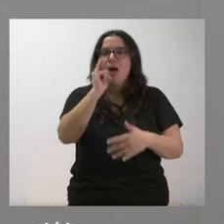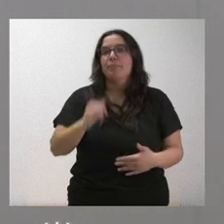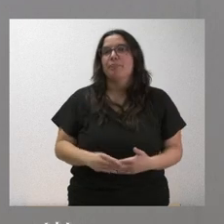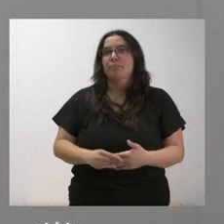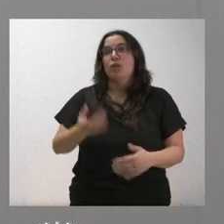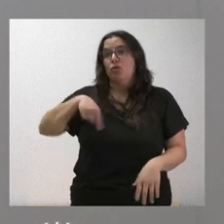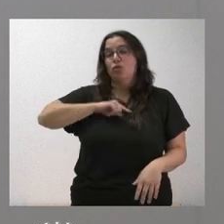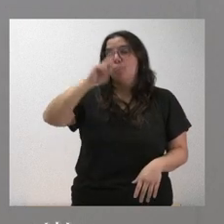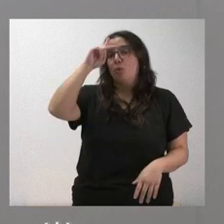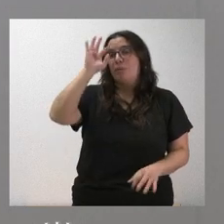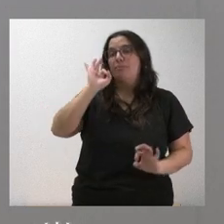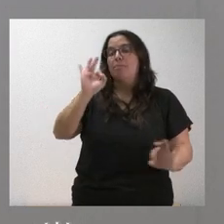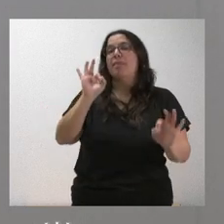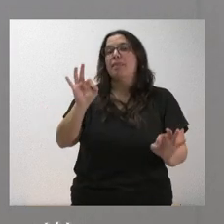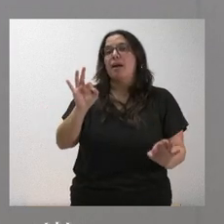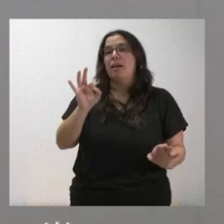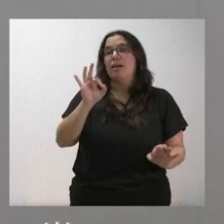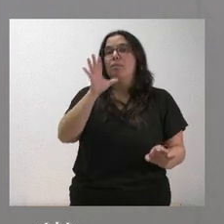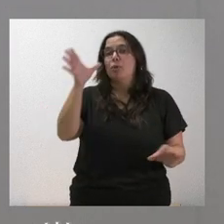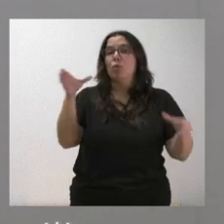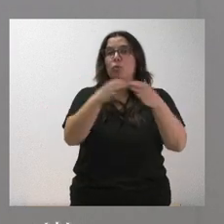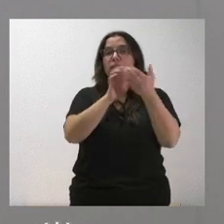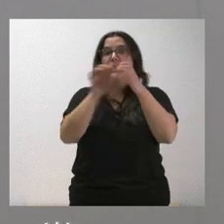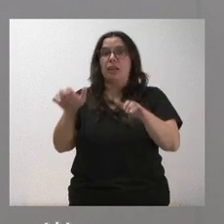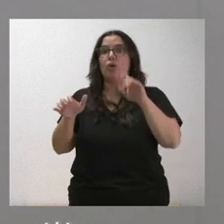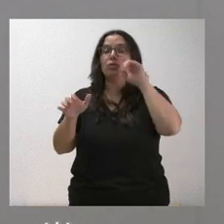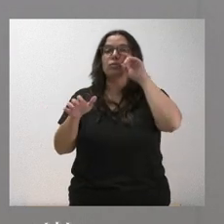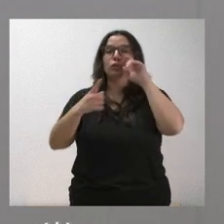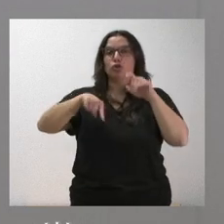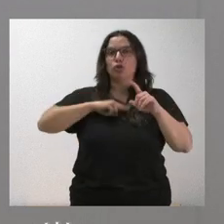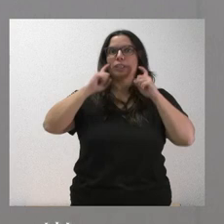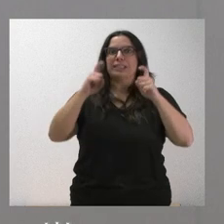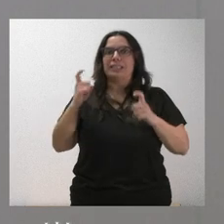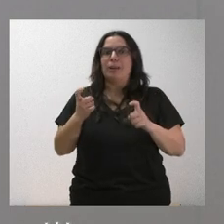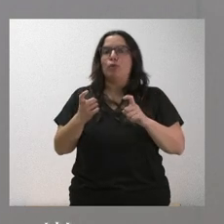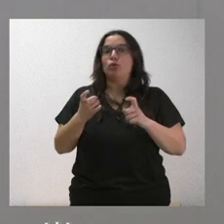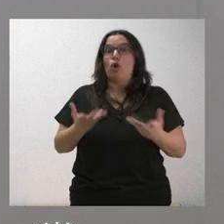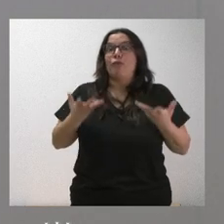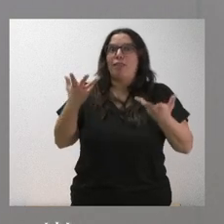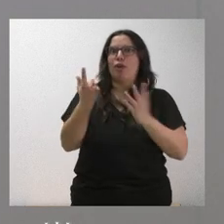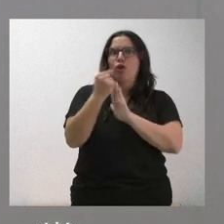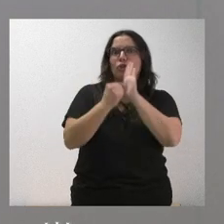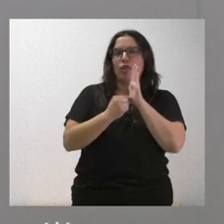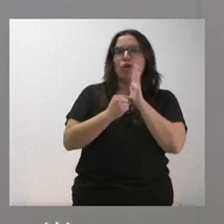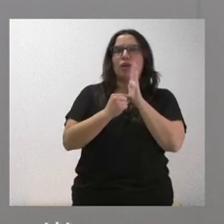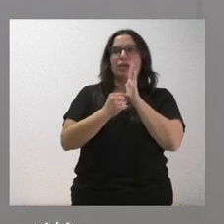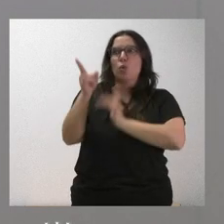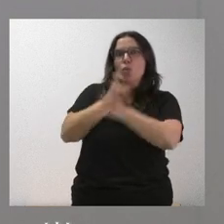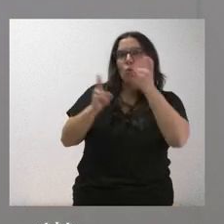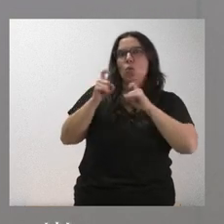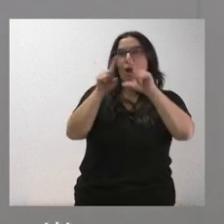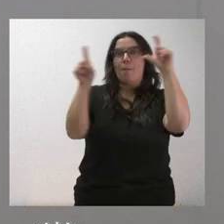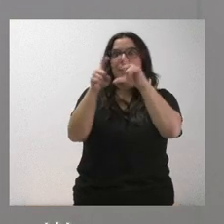preocupa especialmente que la junta de castell León vaya en el sentido de crear condiciones para traer